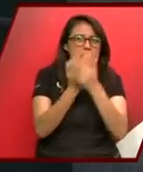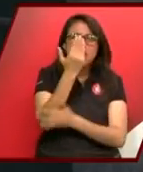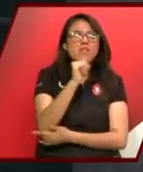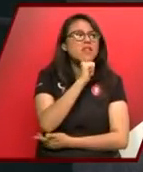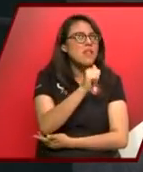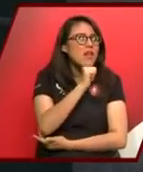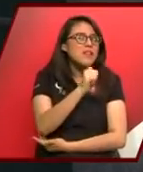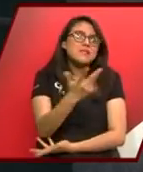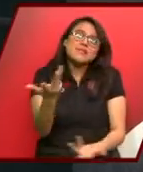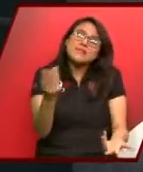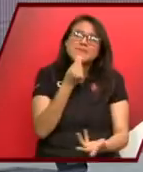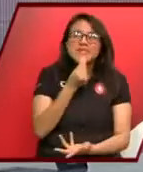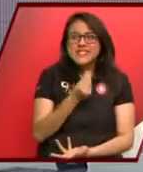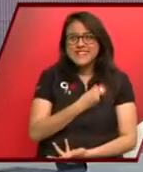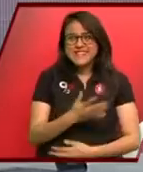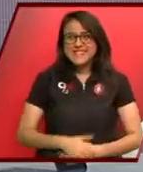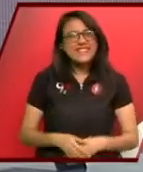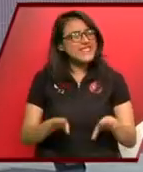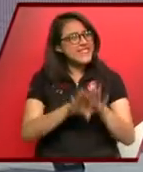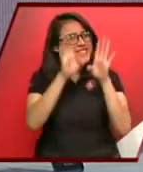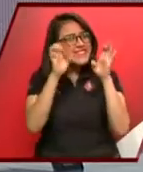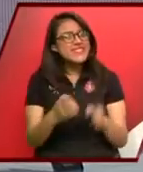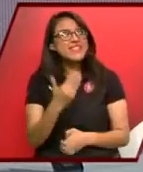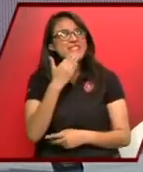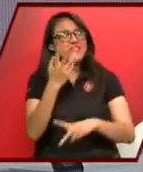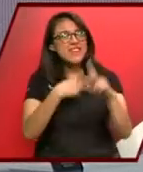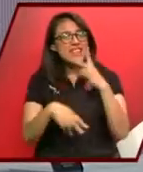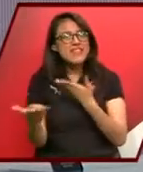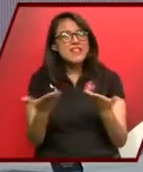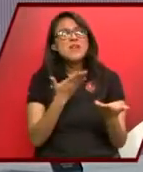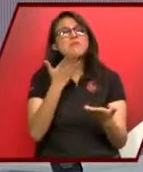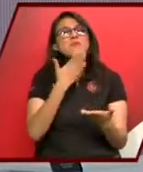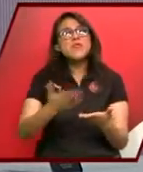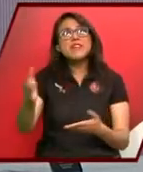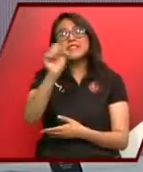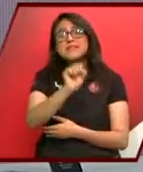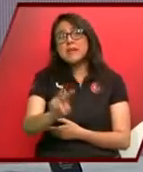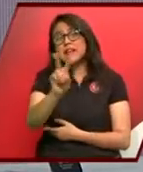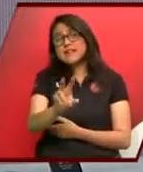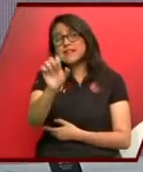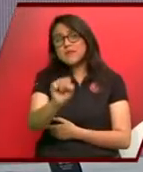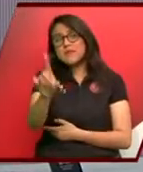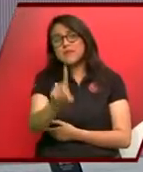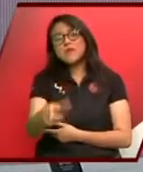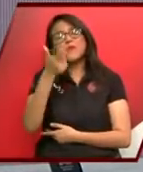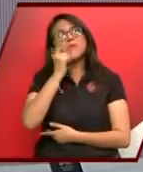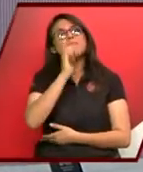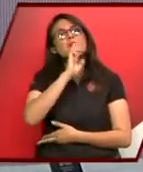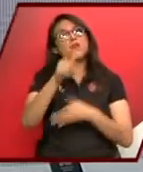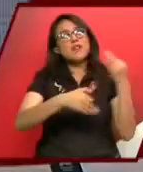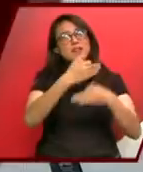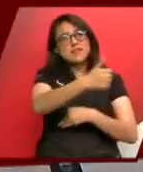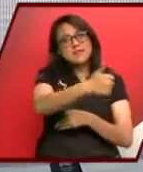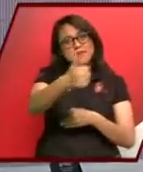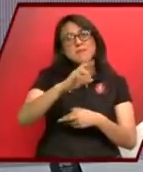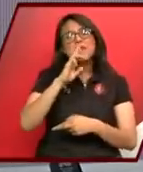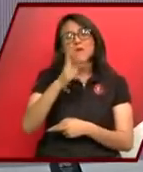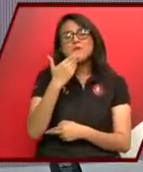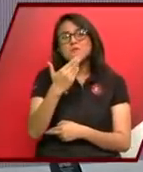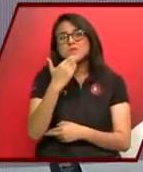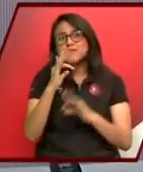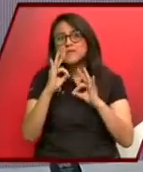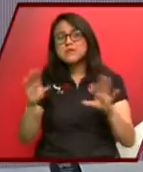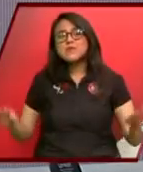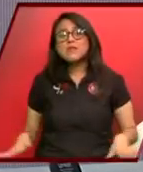la cosa está, pero bueno. ¿Cómo están ustedes? Bienvenidos. Buen inicio de fin de semana. Les deseo lo mejor de lo mejor a usted y a los suyos.